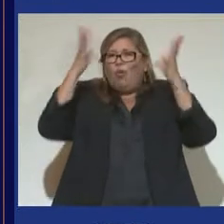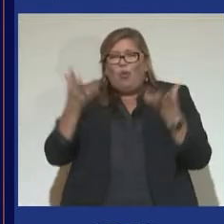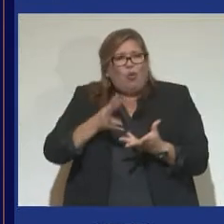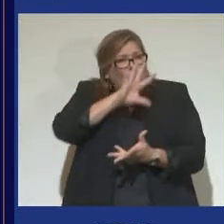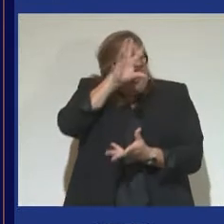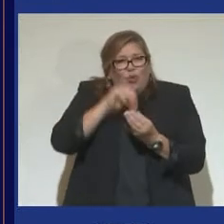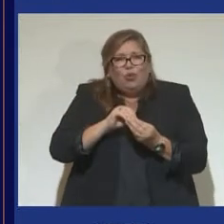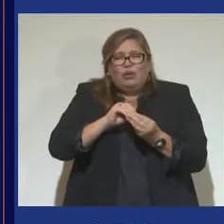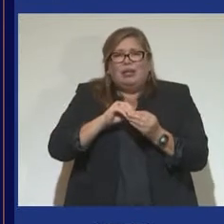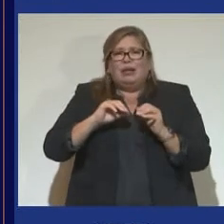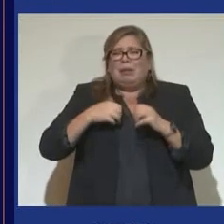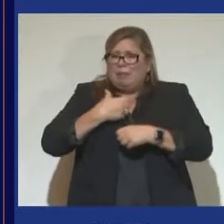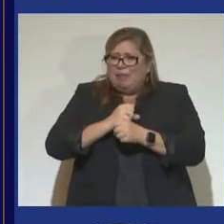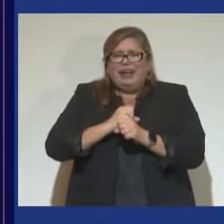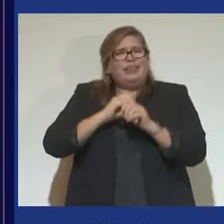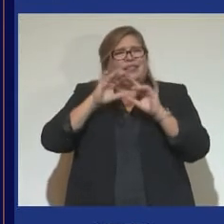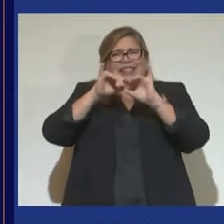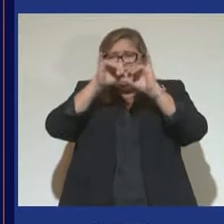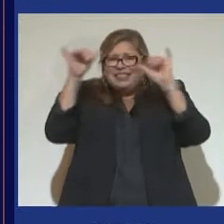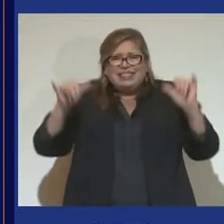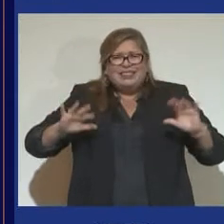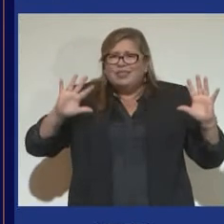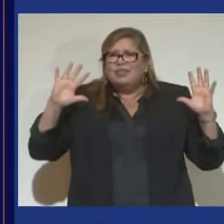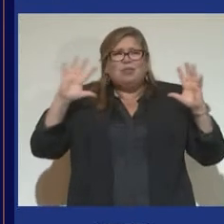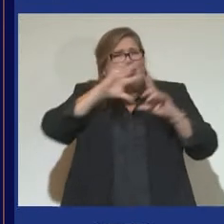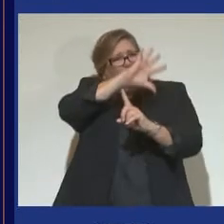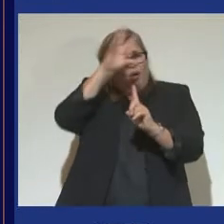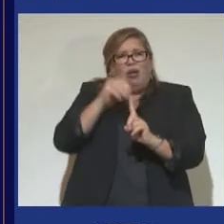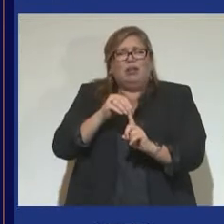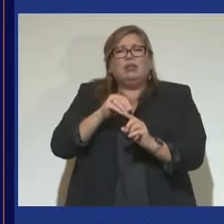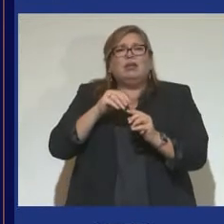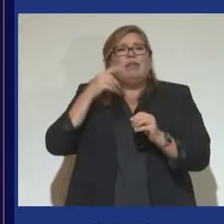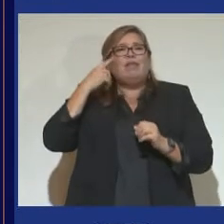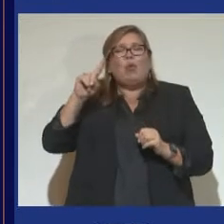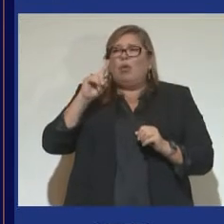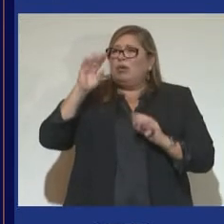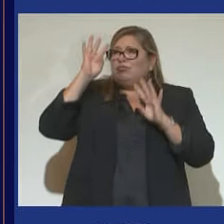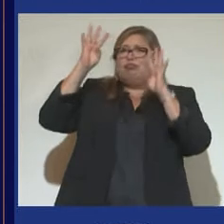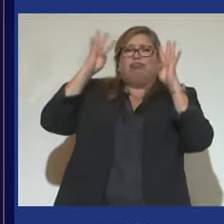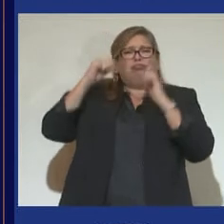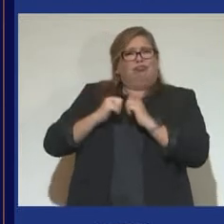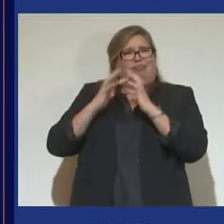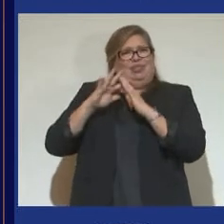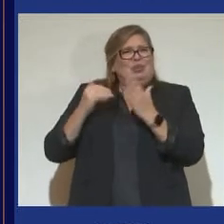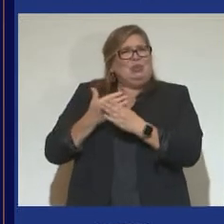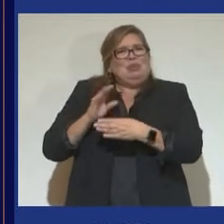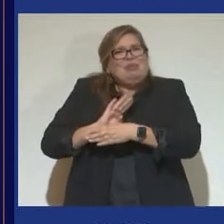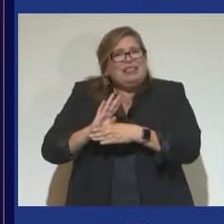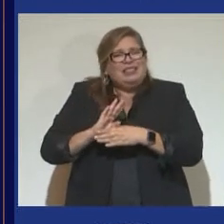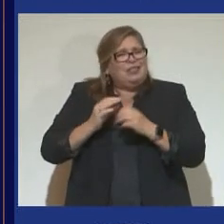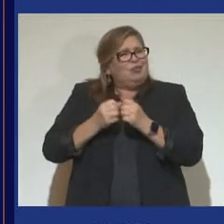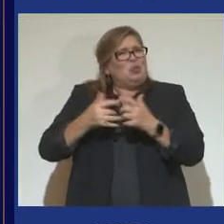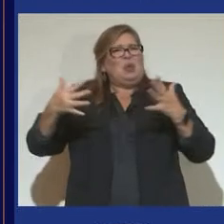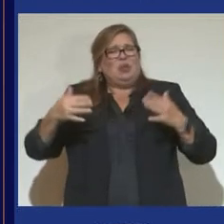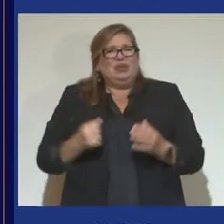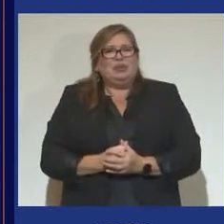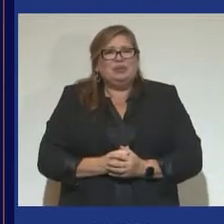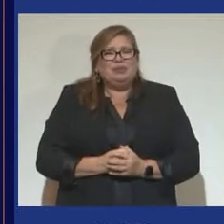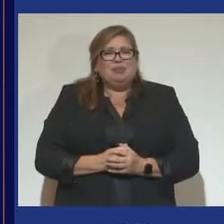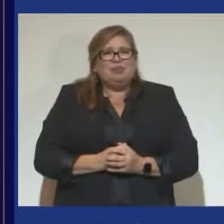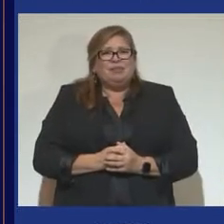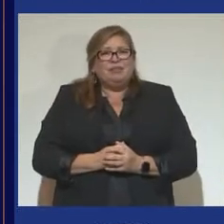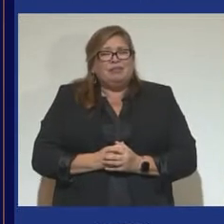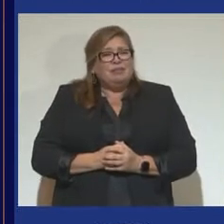y amplio acerca de crear un ecosistema crear un clima los empresarios yo algo que yo sé mucho de eso les